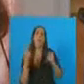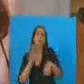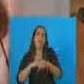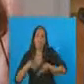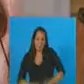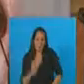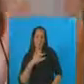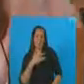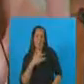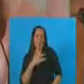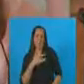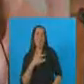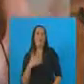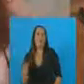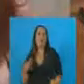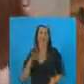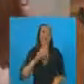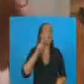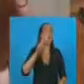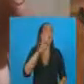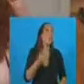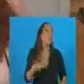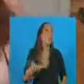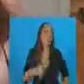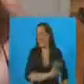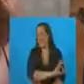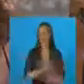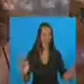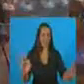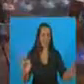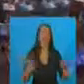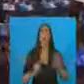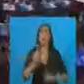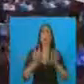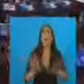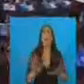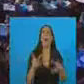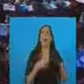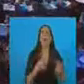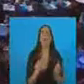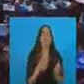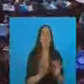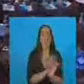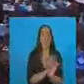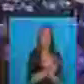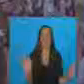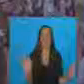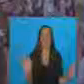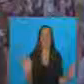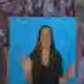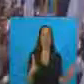en el 2014, cero. No hay nadie esperando ser operado por cardiopatías congénitas.